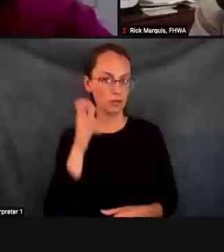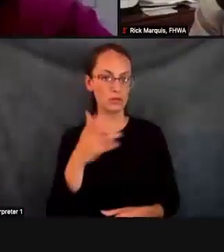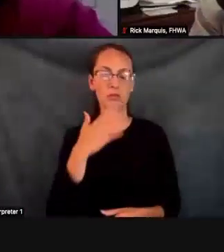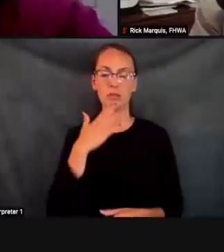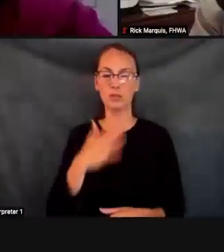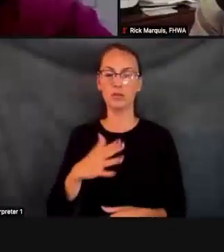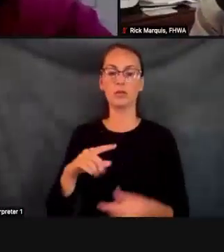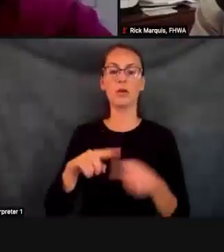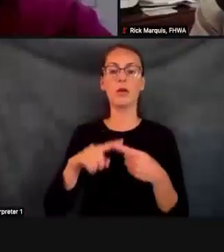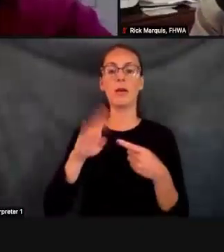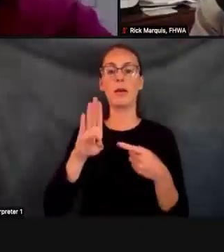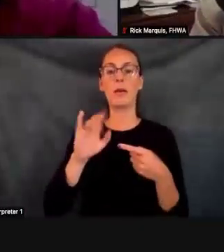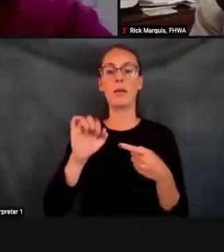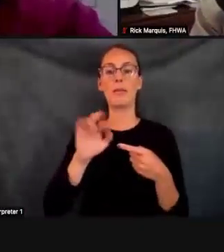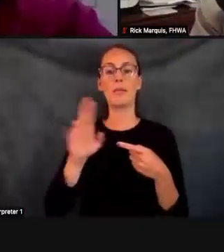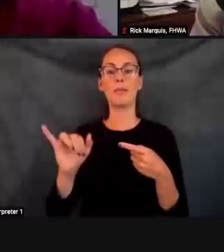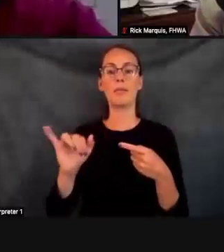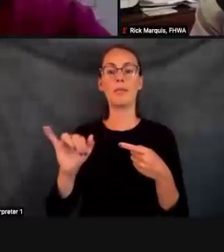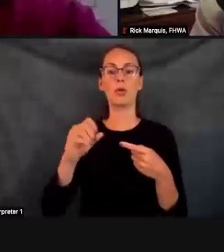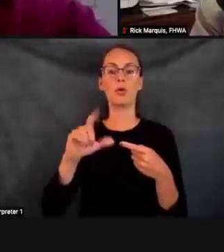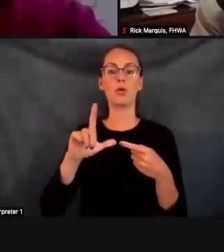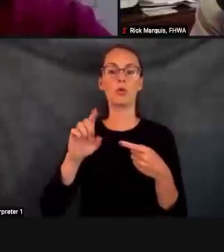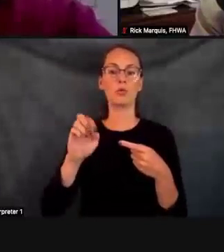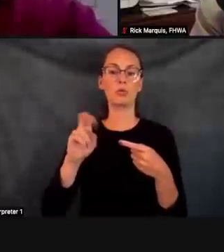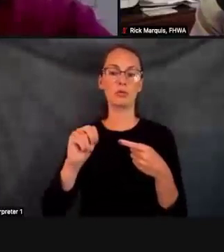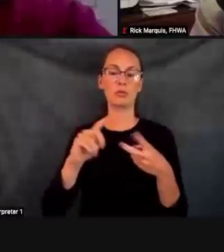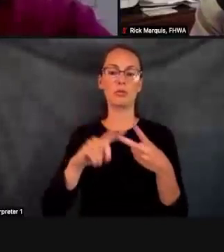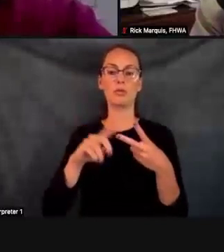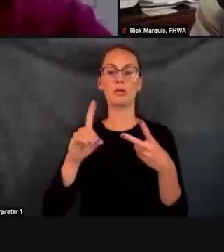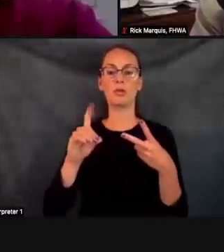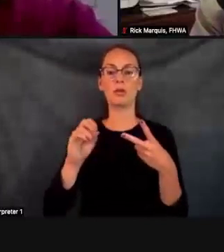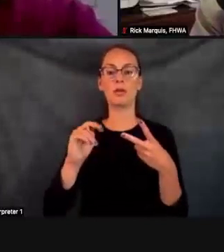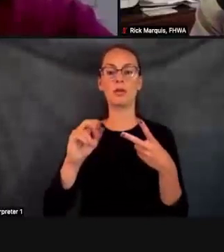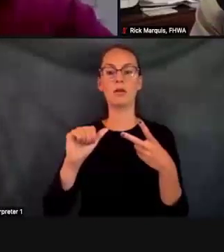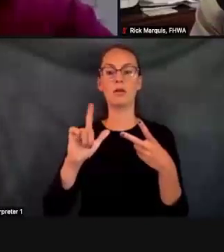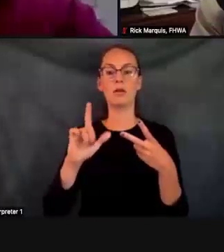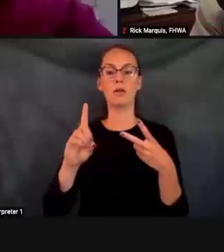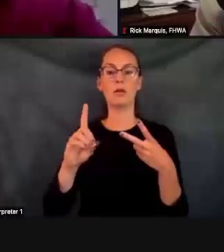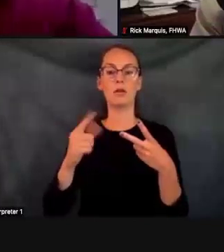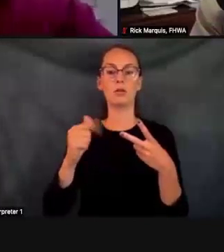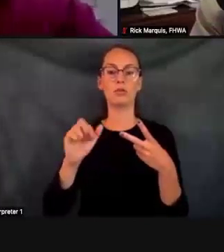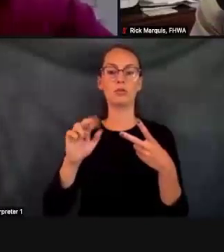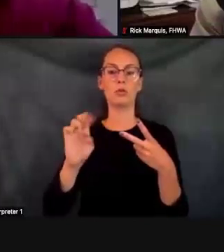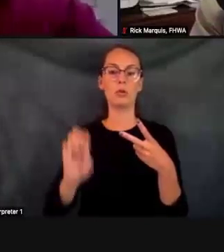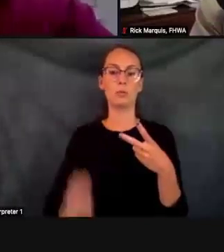Gordon. Luego tenemos a Barry Gordon y Donald Dewar.